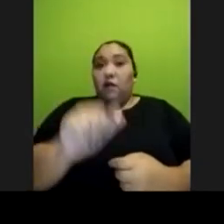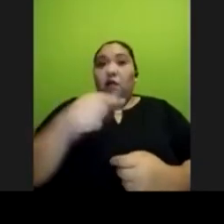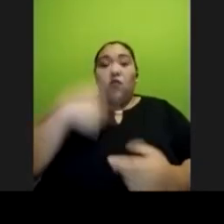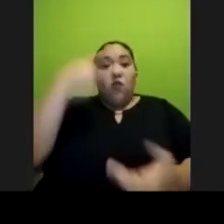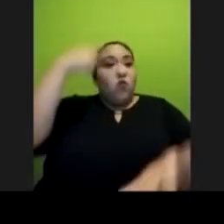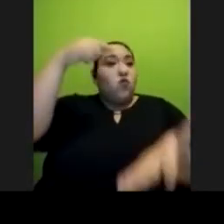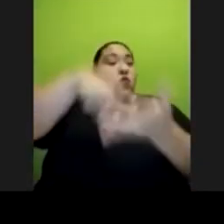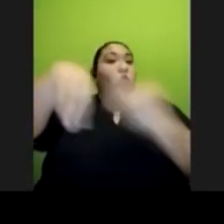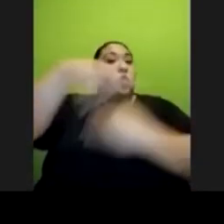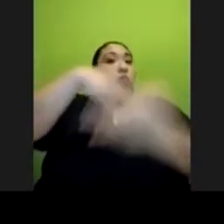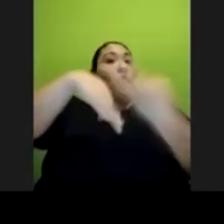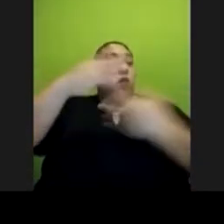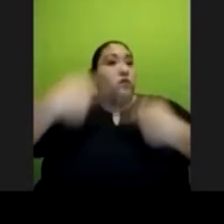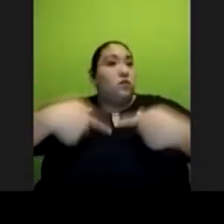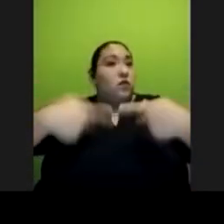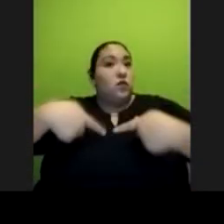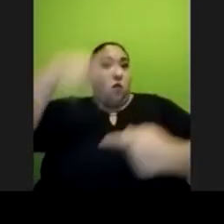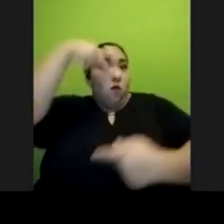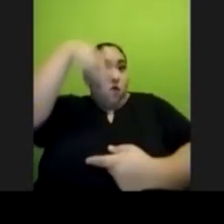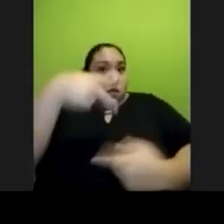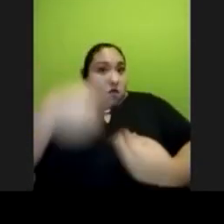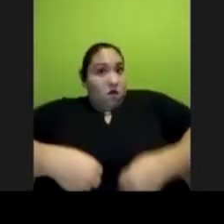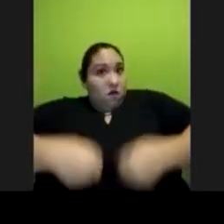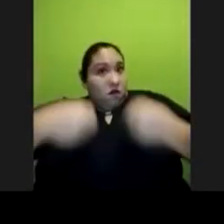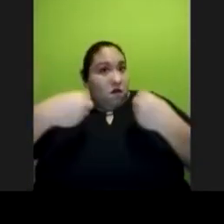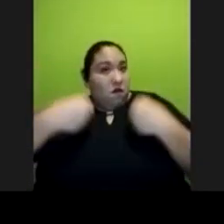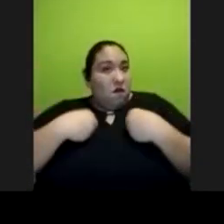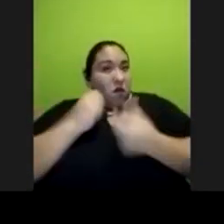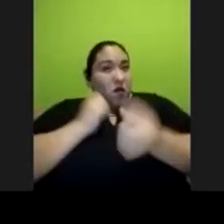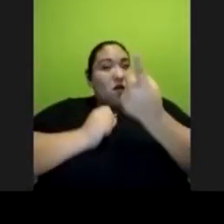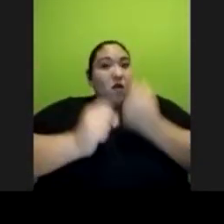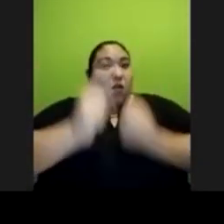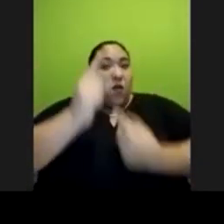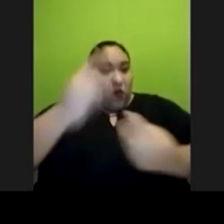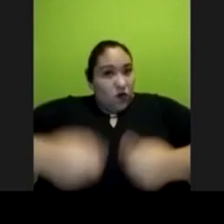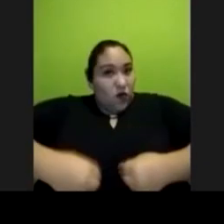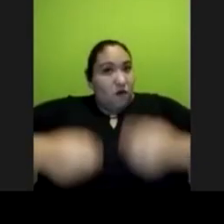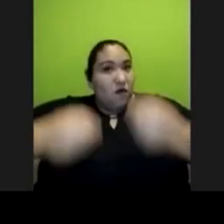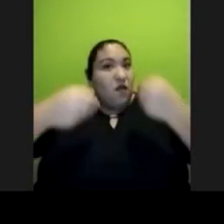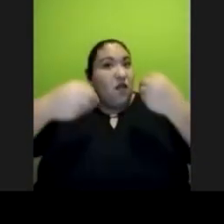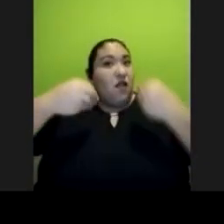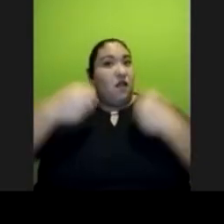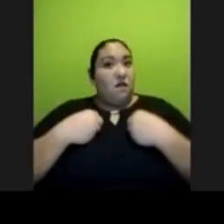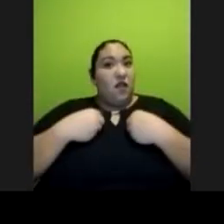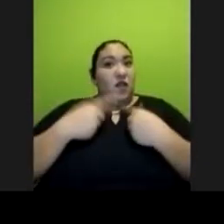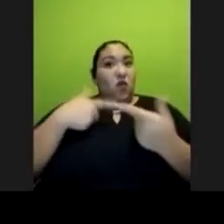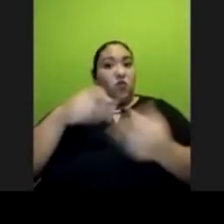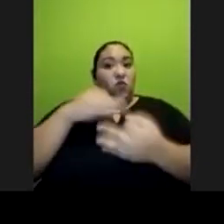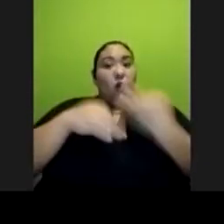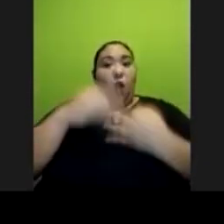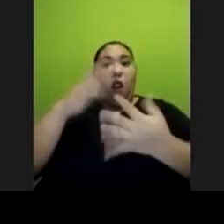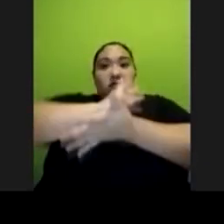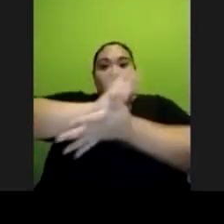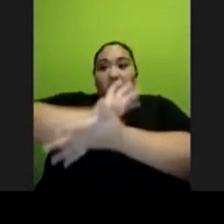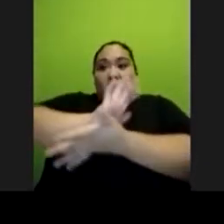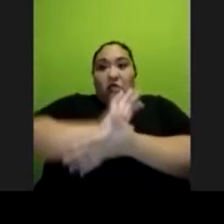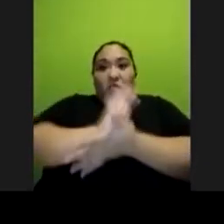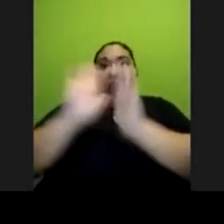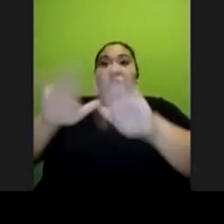vivido en carne propia la discriminación al estar afuera del país como